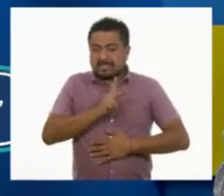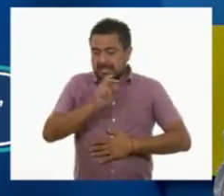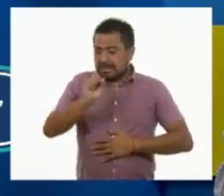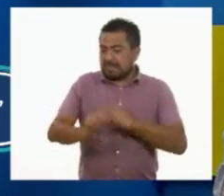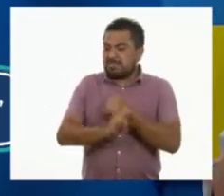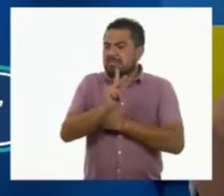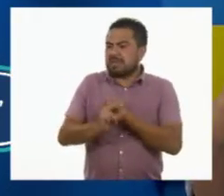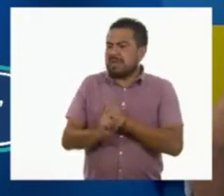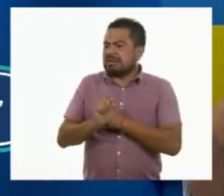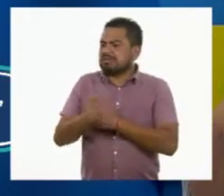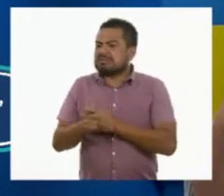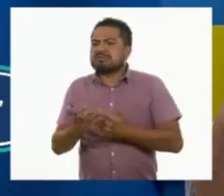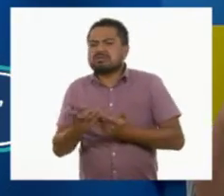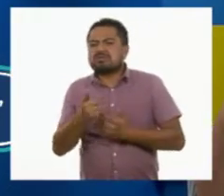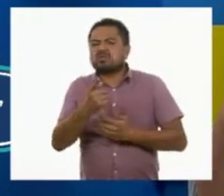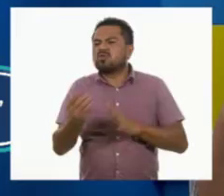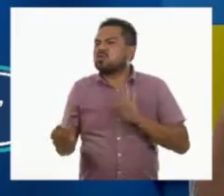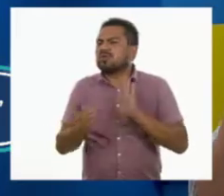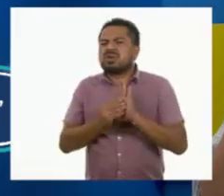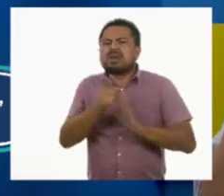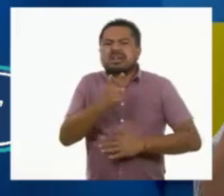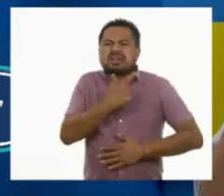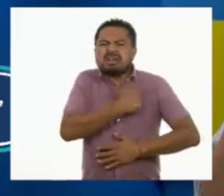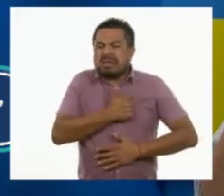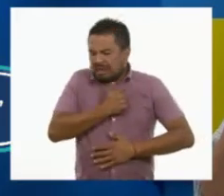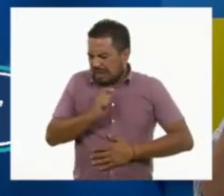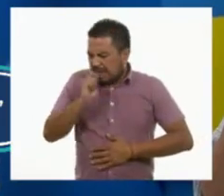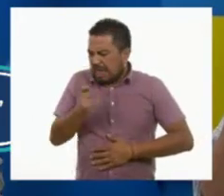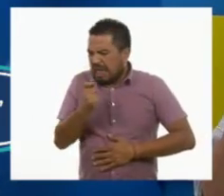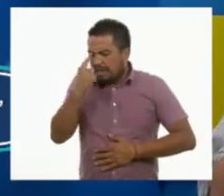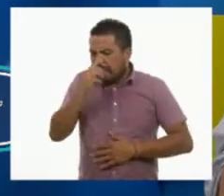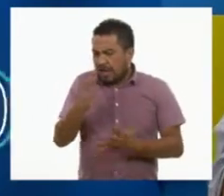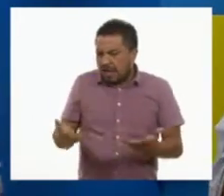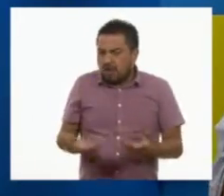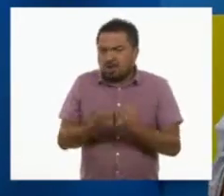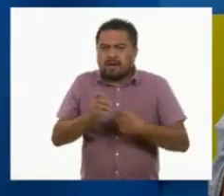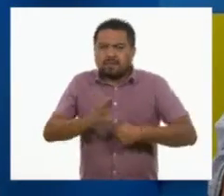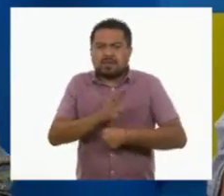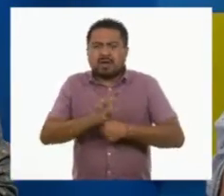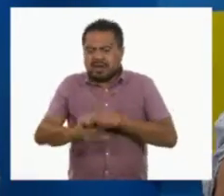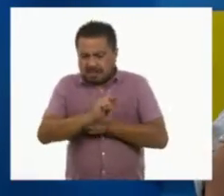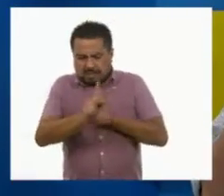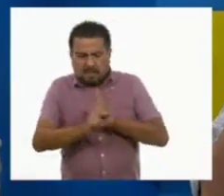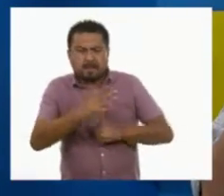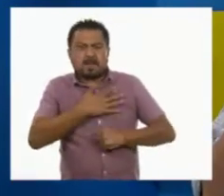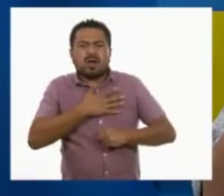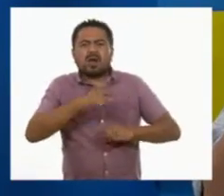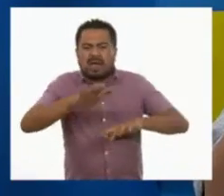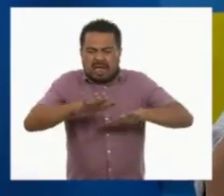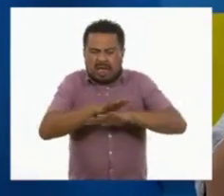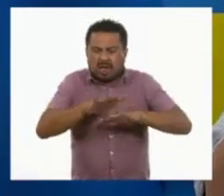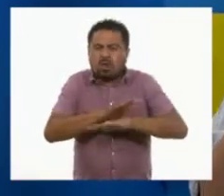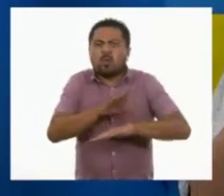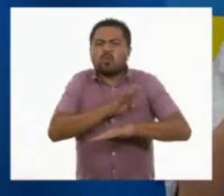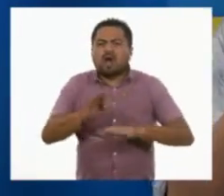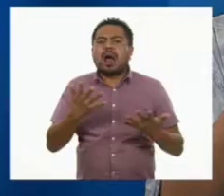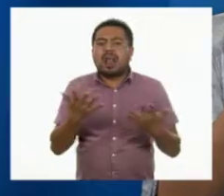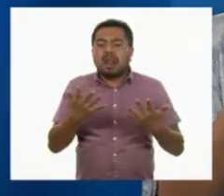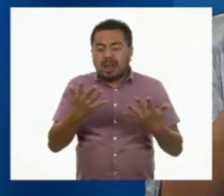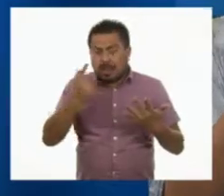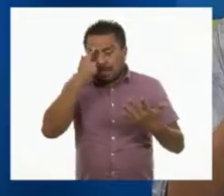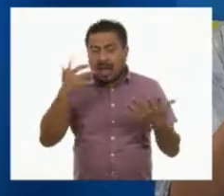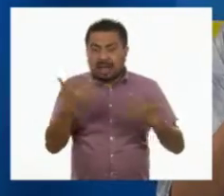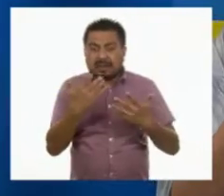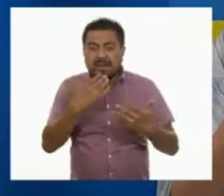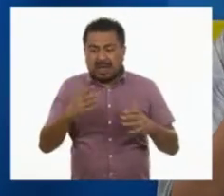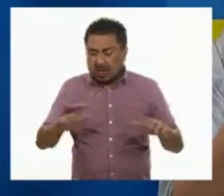país... ¿Qué les gustaría que pasara para lograr el bienestar en el país? ¿Qué cambios creen que se pueden lograr para el bien